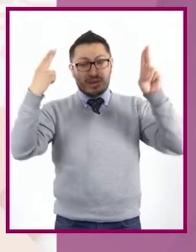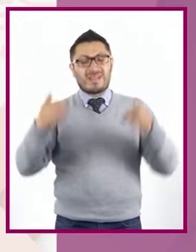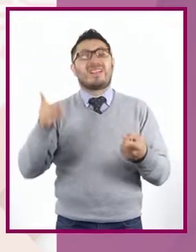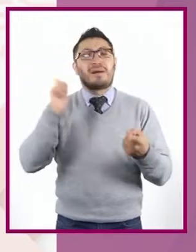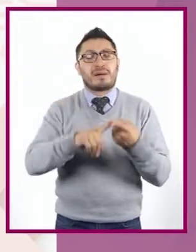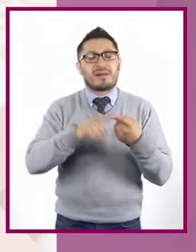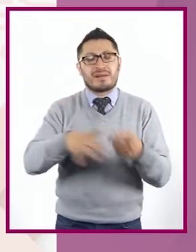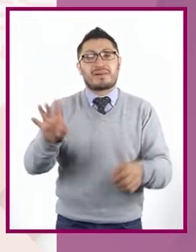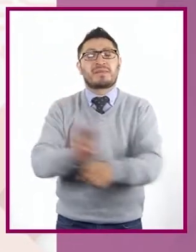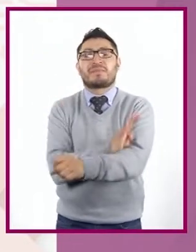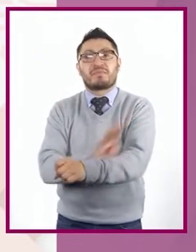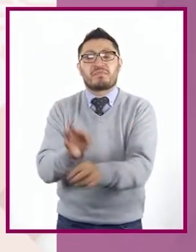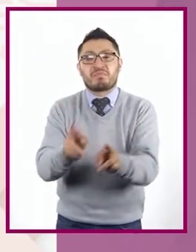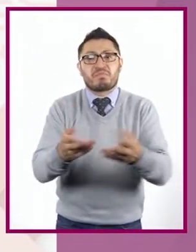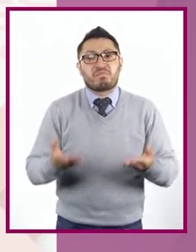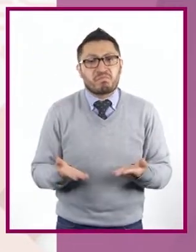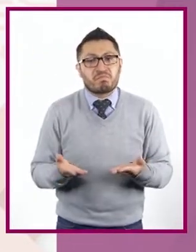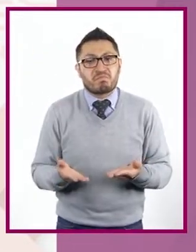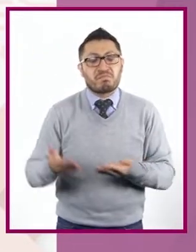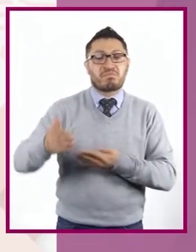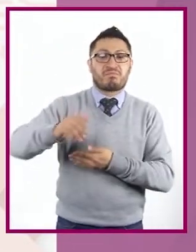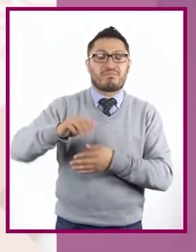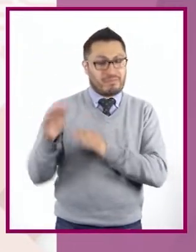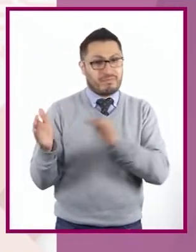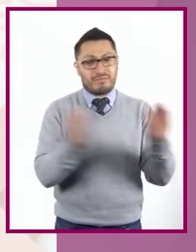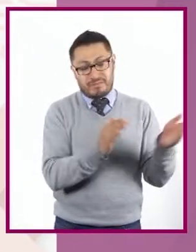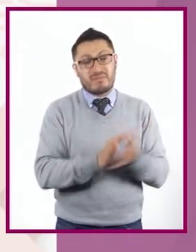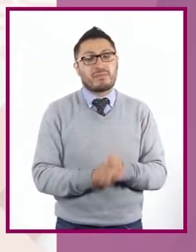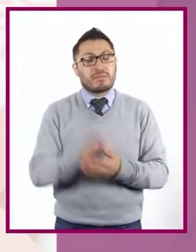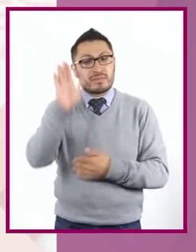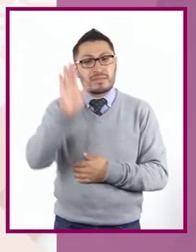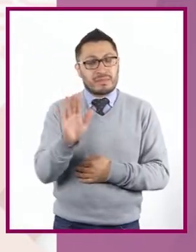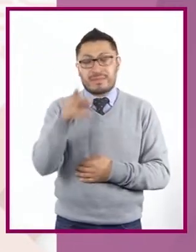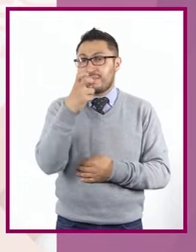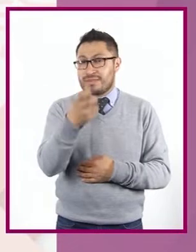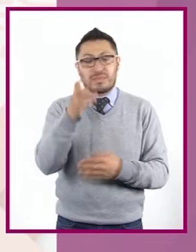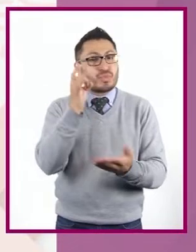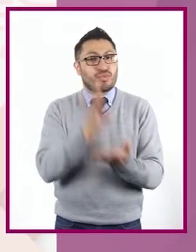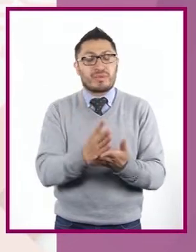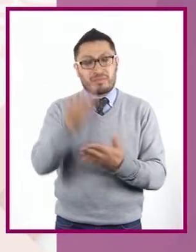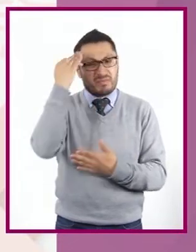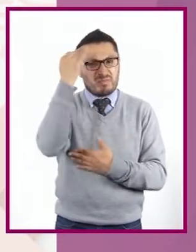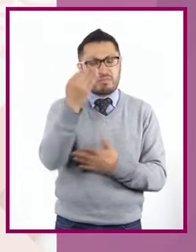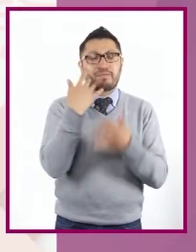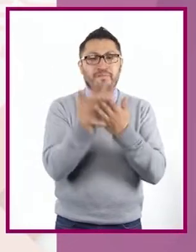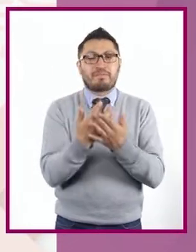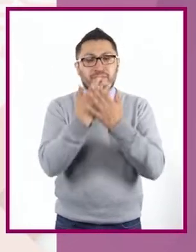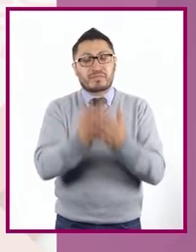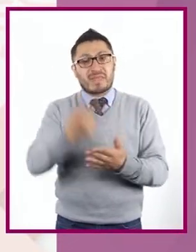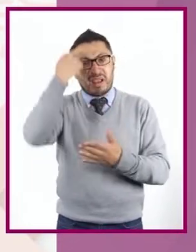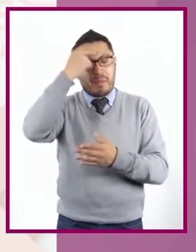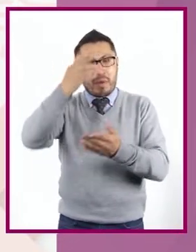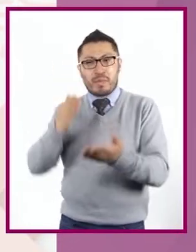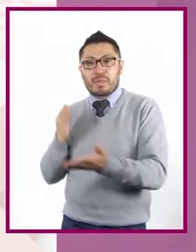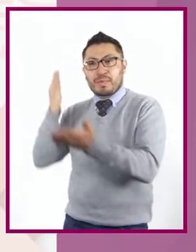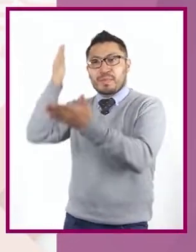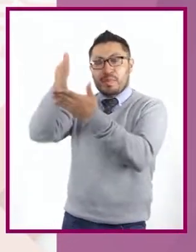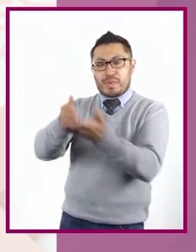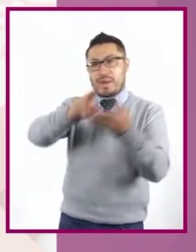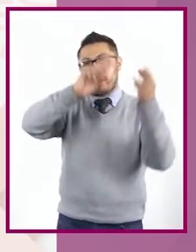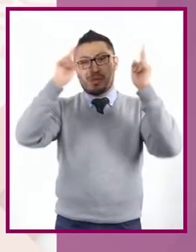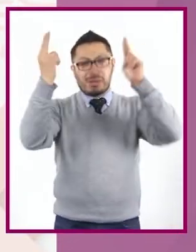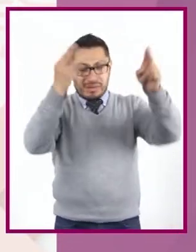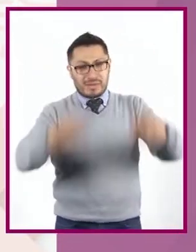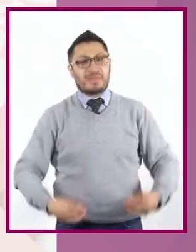percibirá los beneficios? Por otro lado, al parecer es solo cuestión de tiempo para que colonicemos los cuerpos celestes